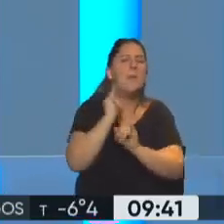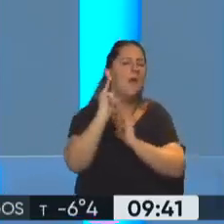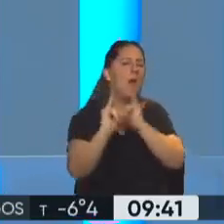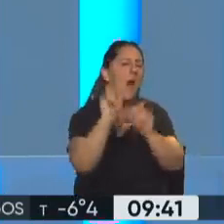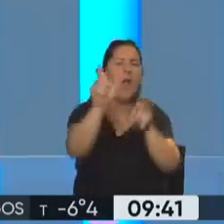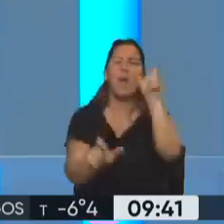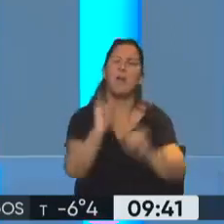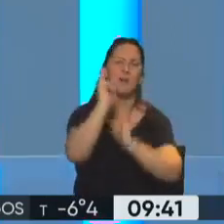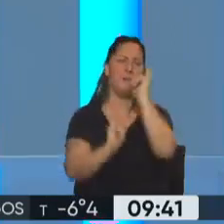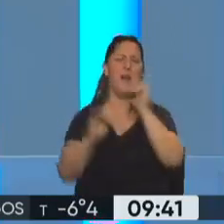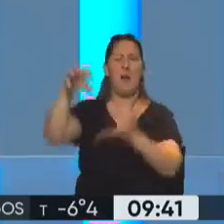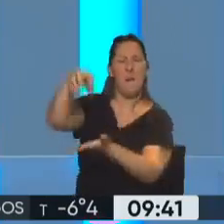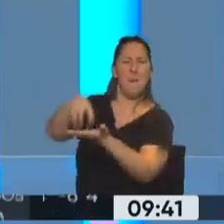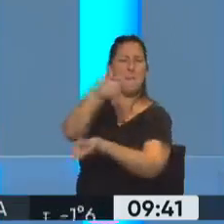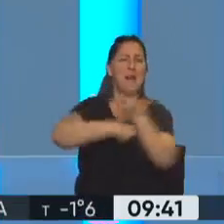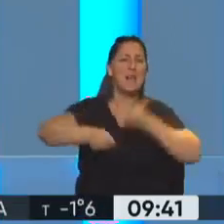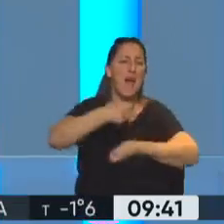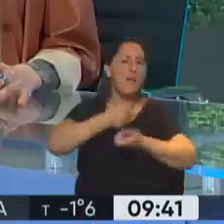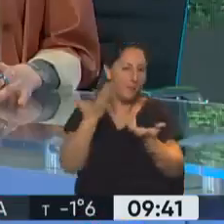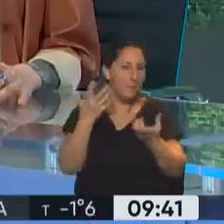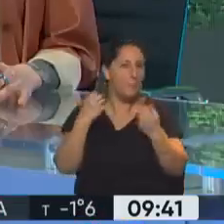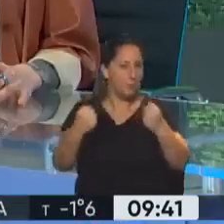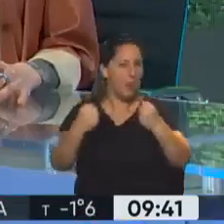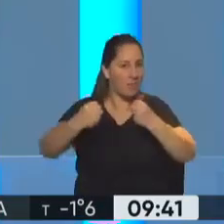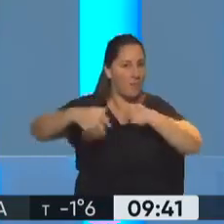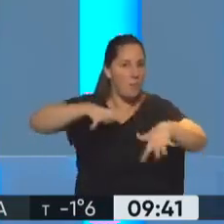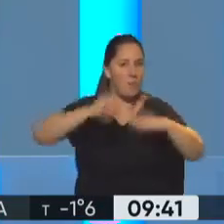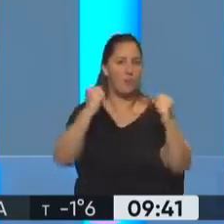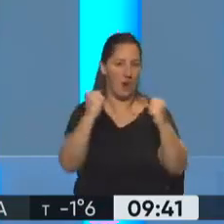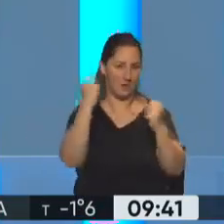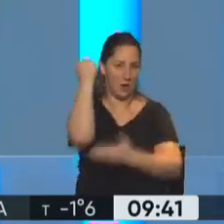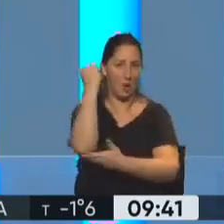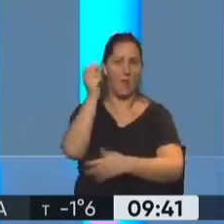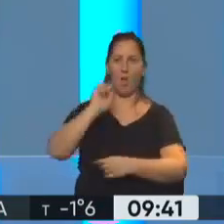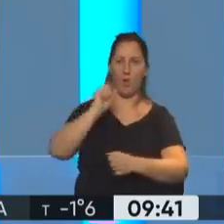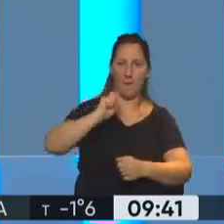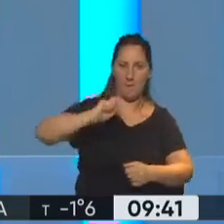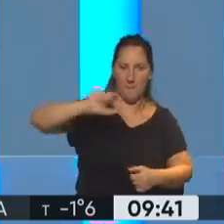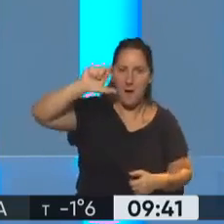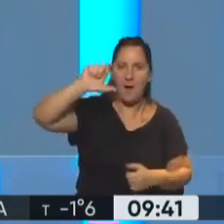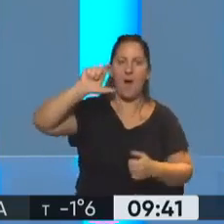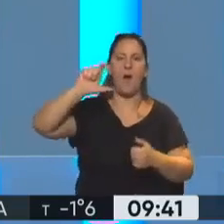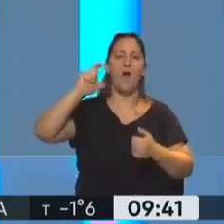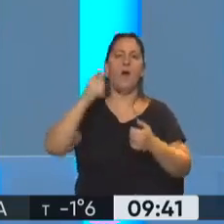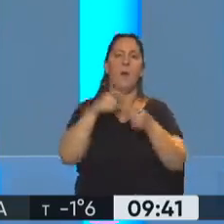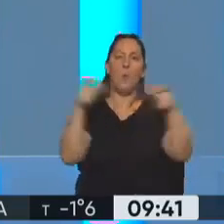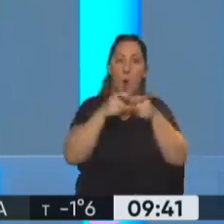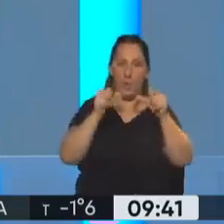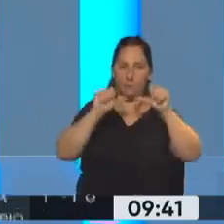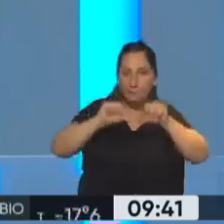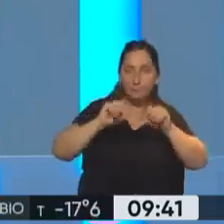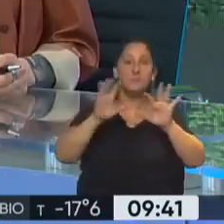mercados sí pero los mercados votan todos los días digo cuando vemos que sube el dólar que no se cae